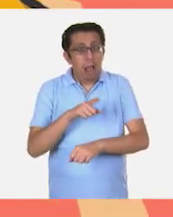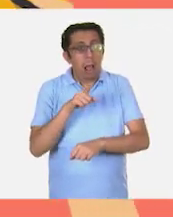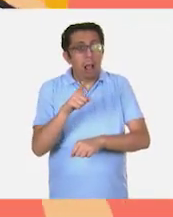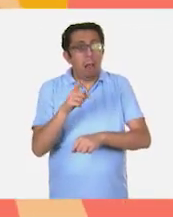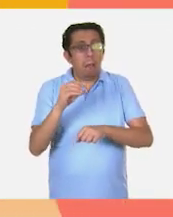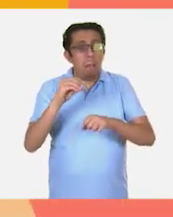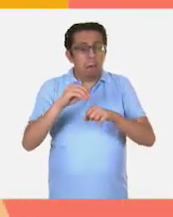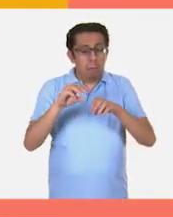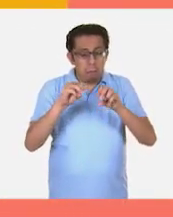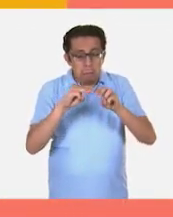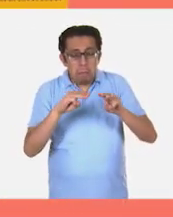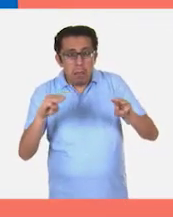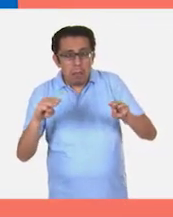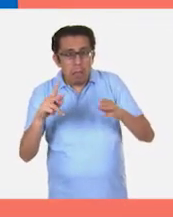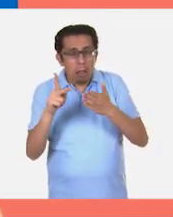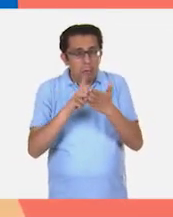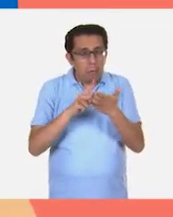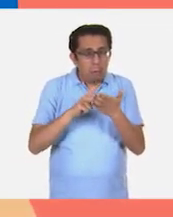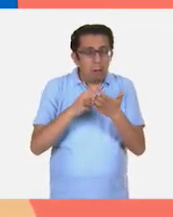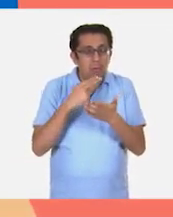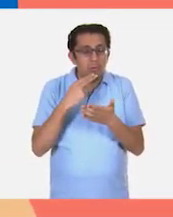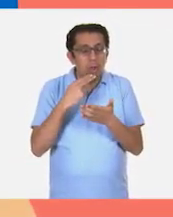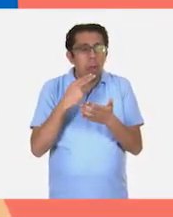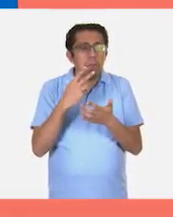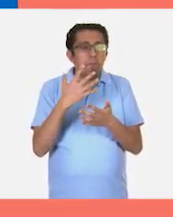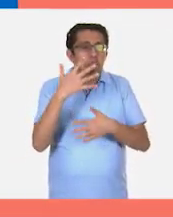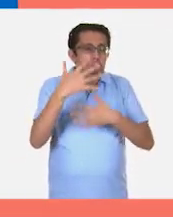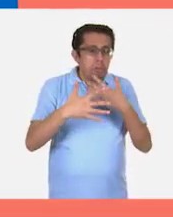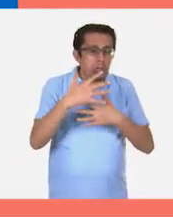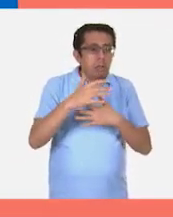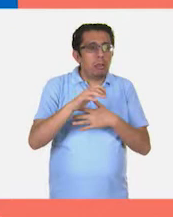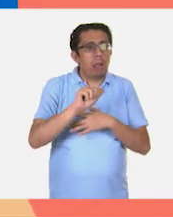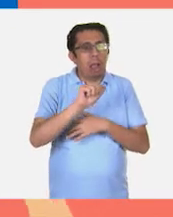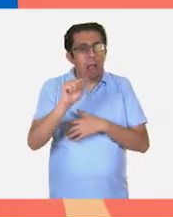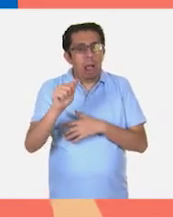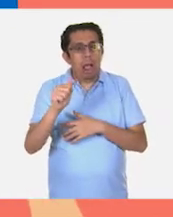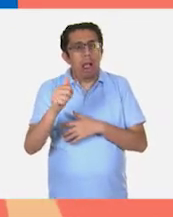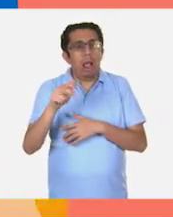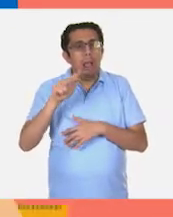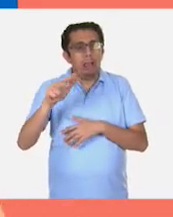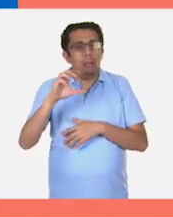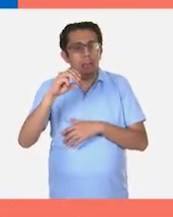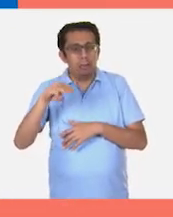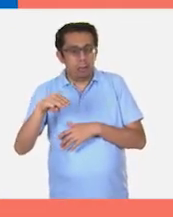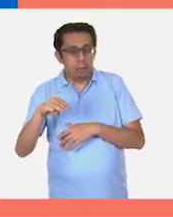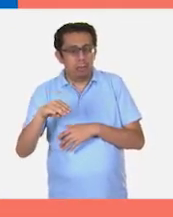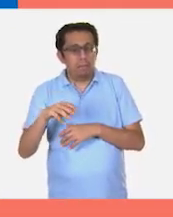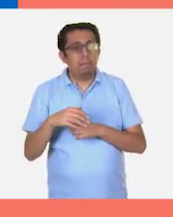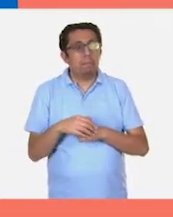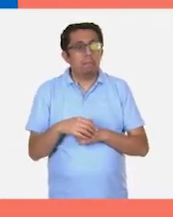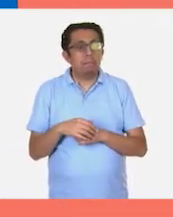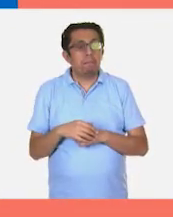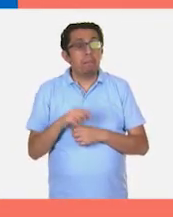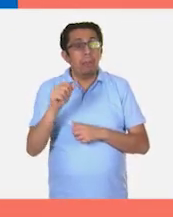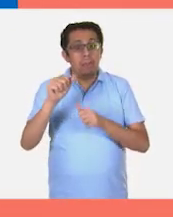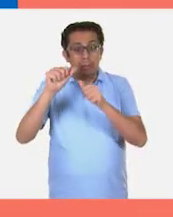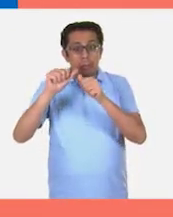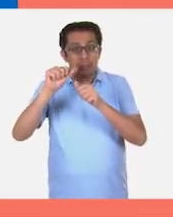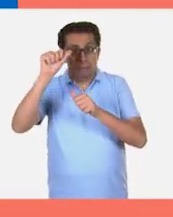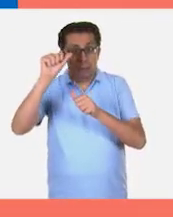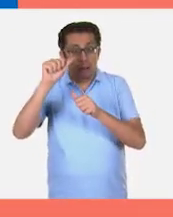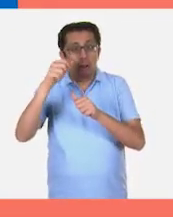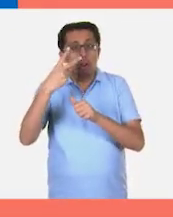el plumón o la pluma de 15 a 18 centímetros de largo de un lado, dejando un margen de